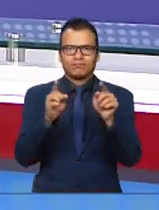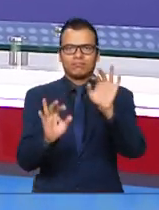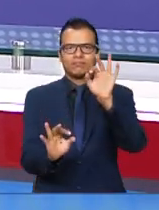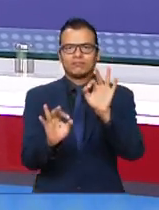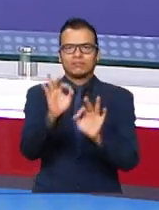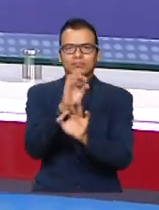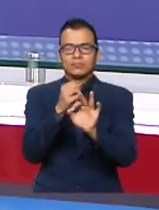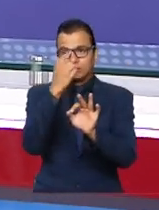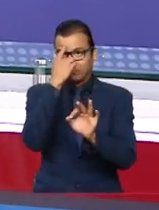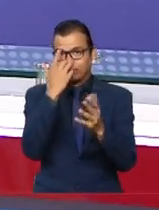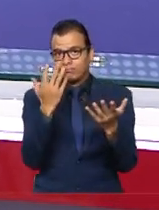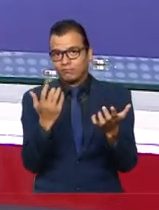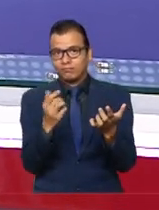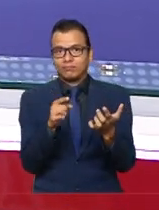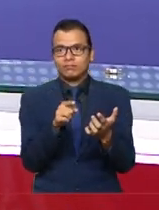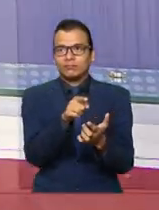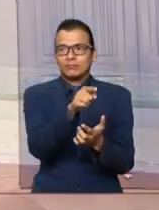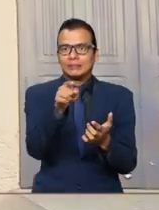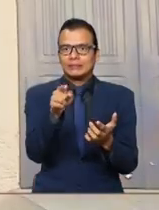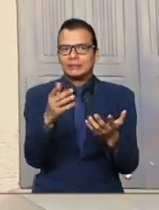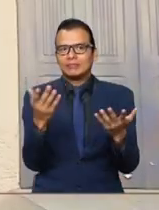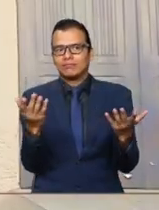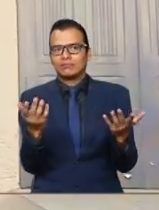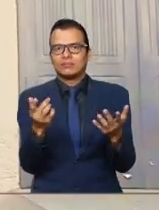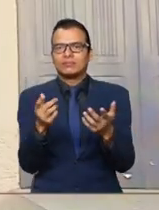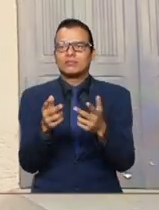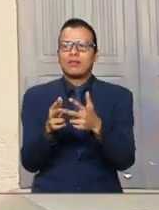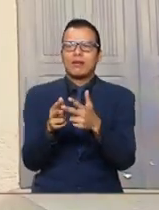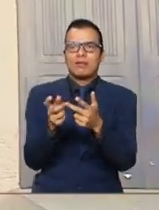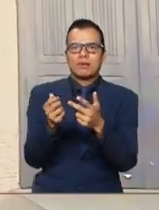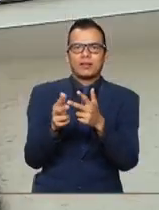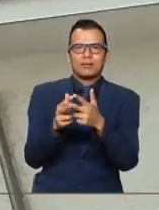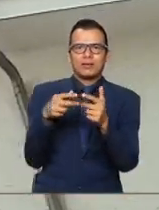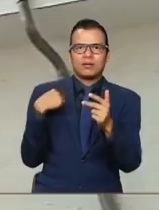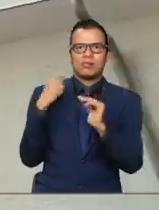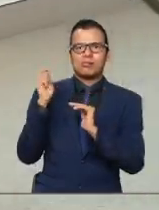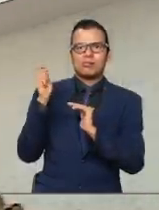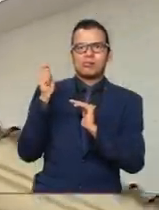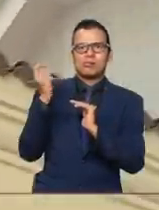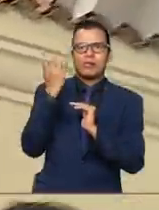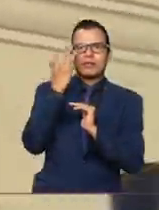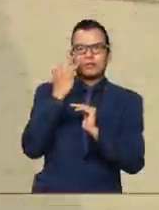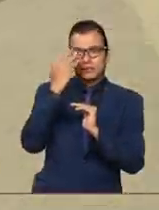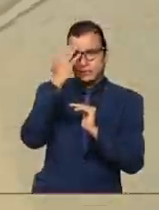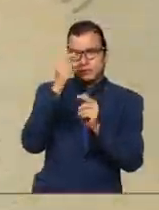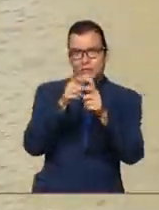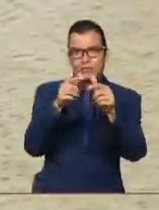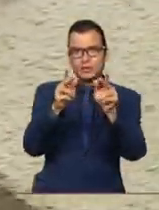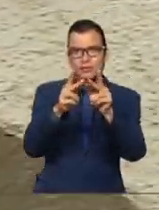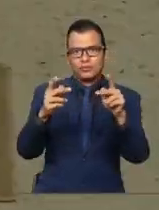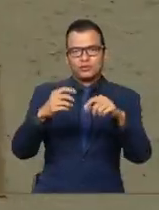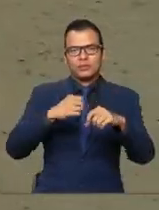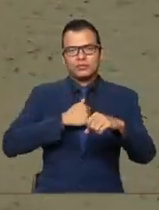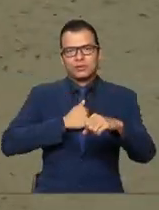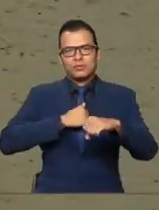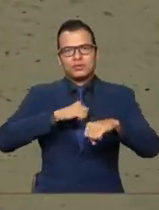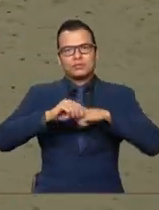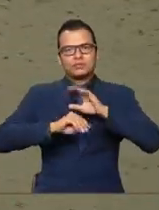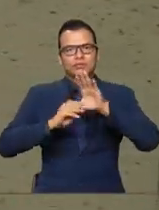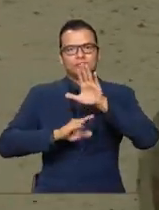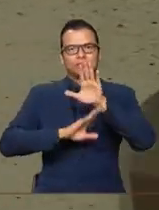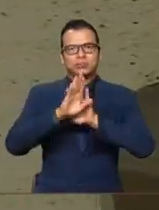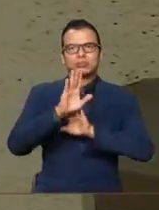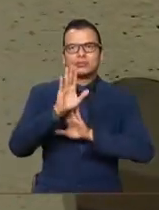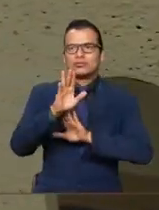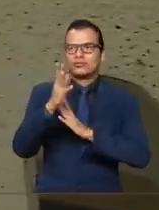con el propósito de ponerle fin a los controversiales préstamos gota a gota que colocan en peligro la vida de los emprendedores, el gobierno